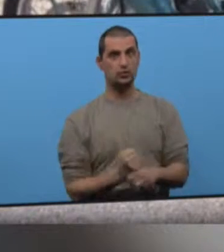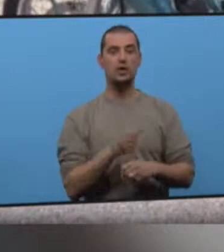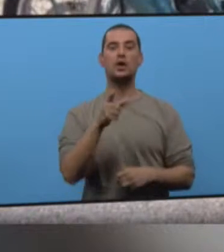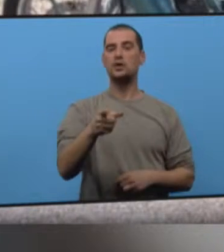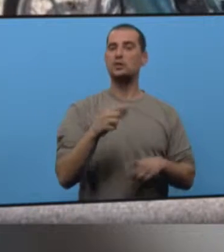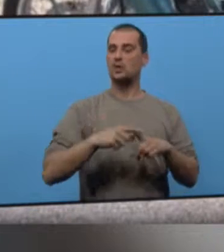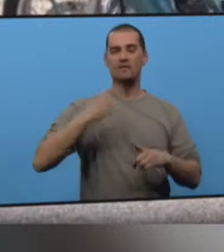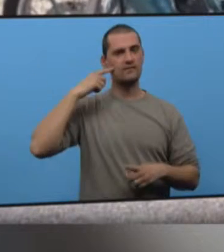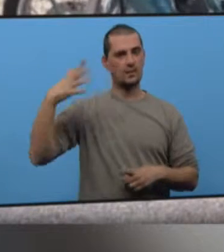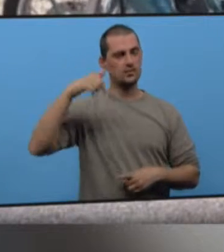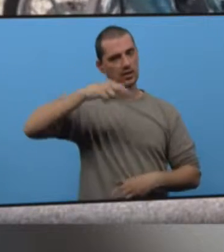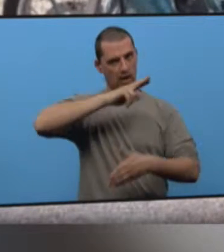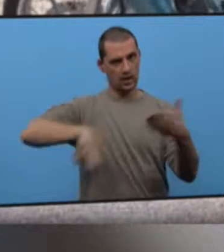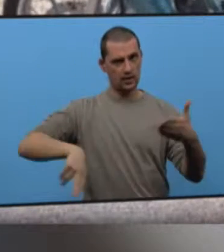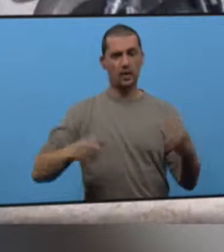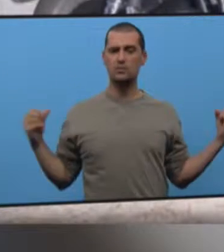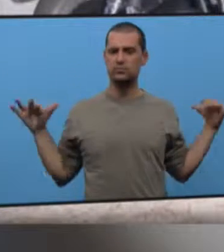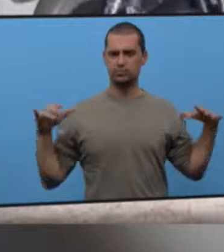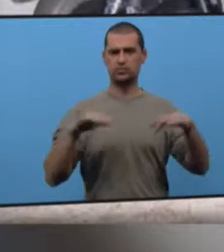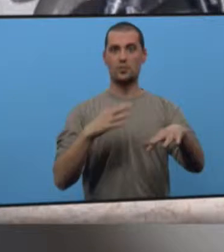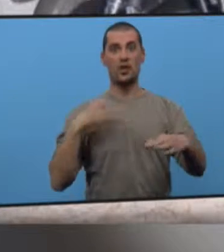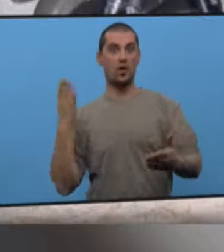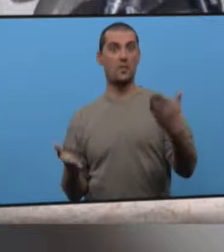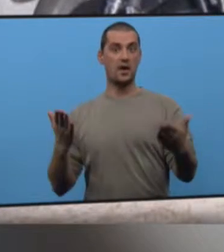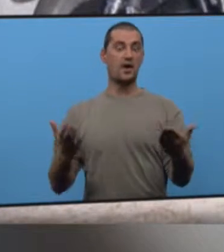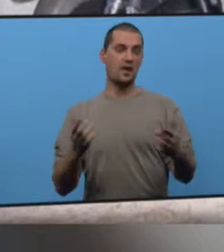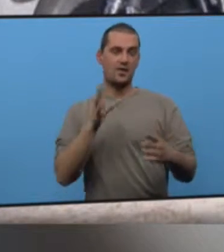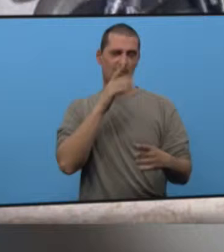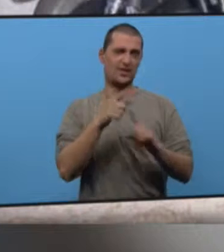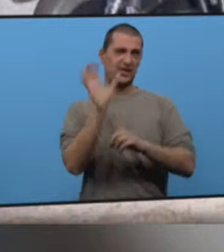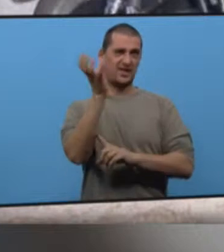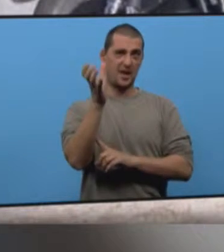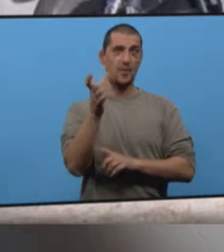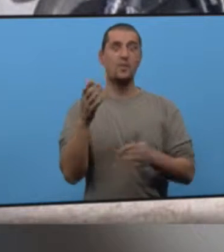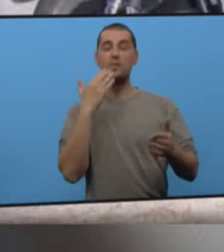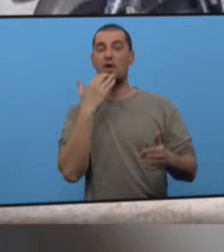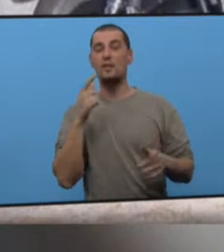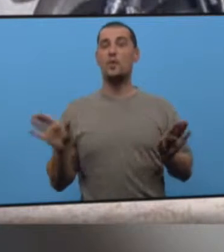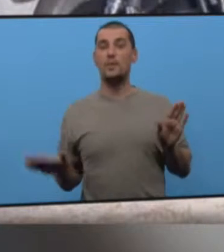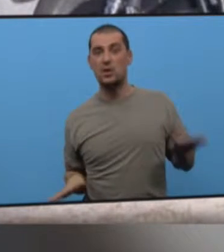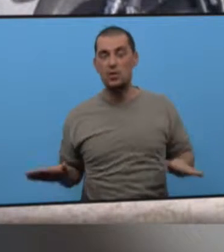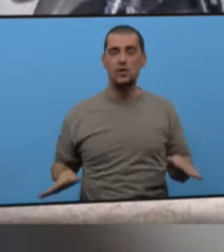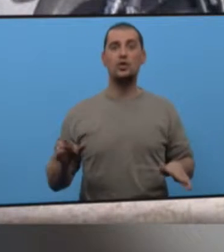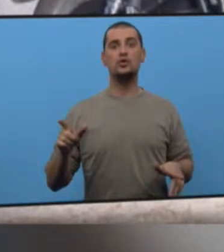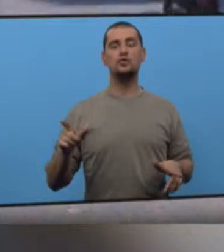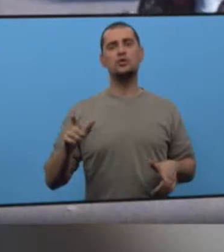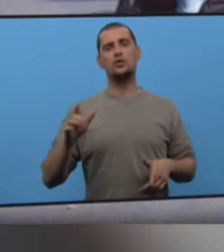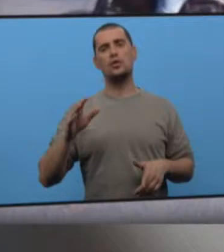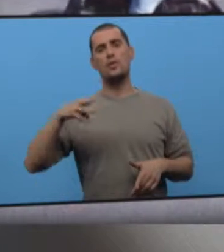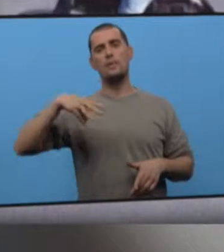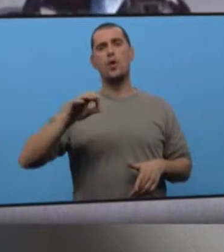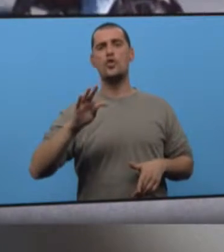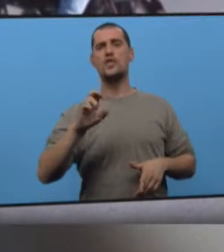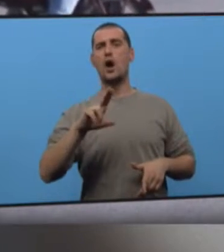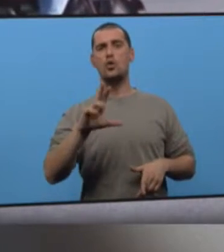nosa comunidade. Unha concentración comparable pola súa dureza e polas condicións meteorolóxicas ás populares pingüinos e